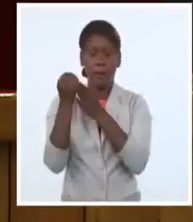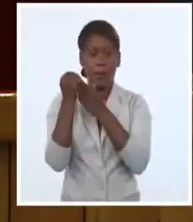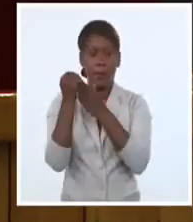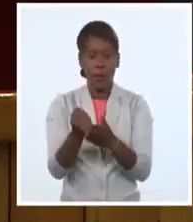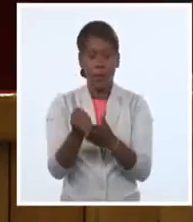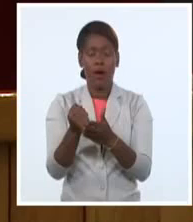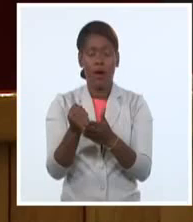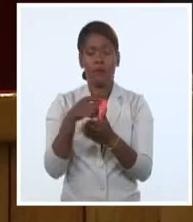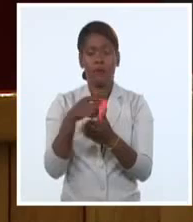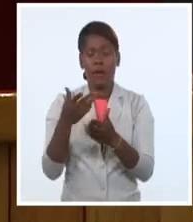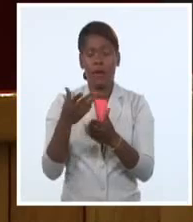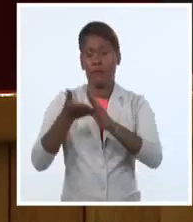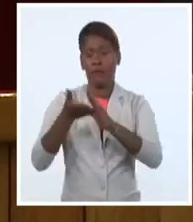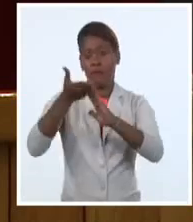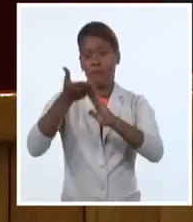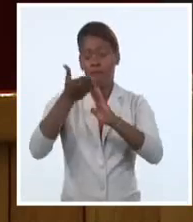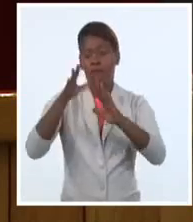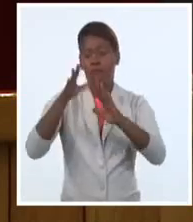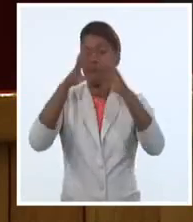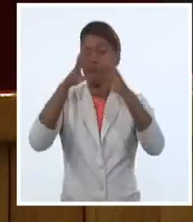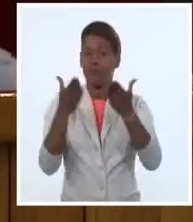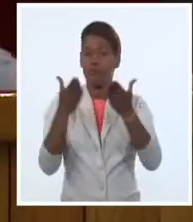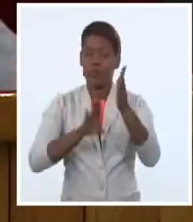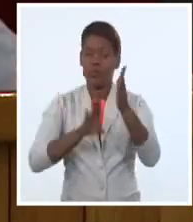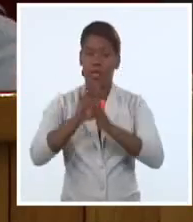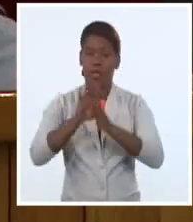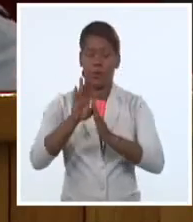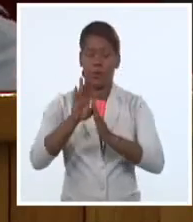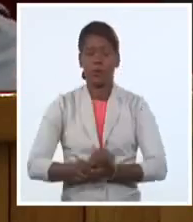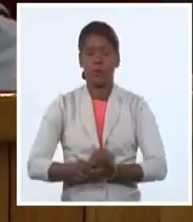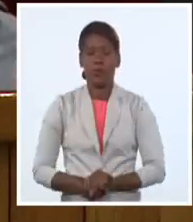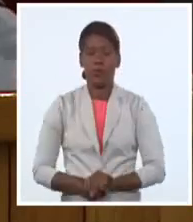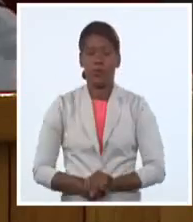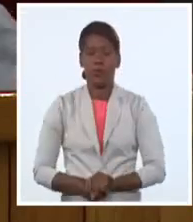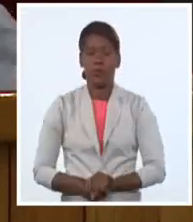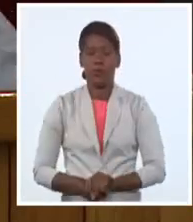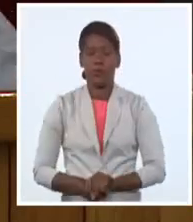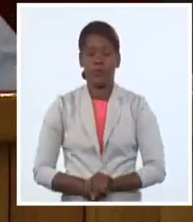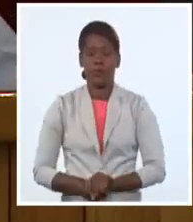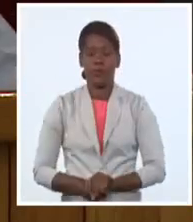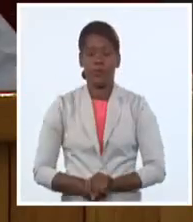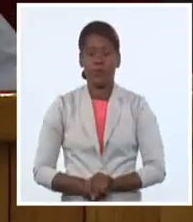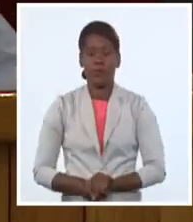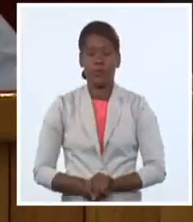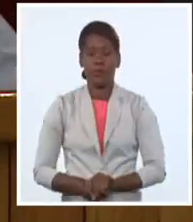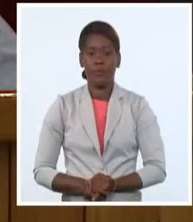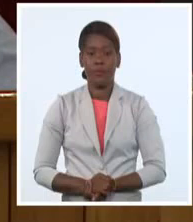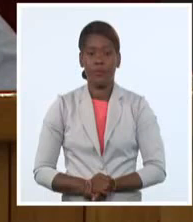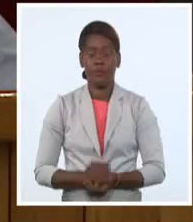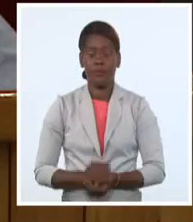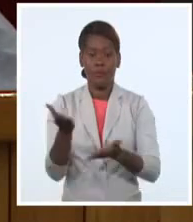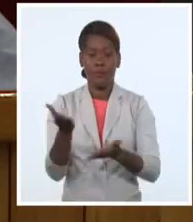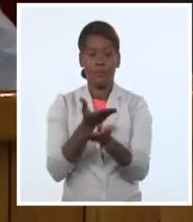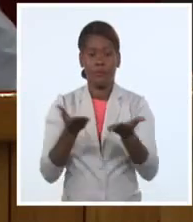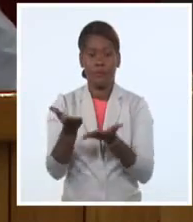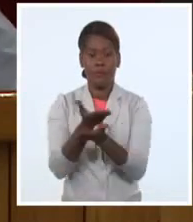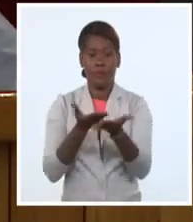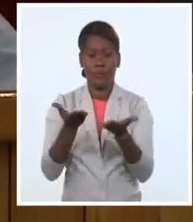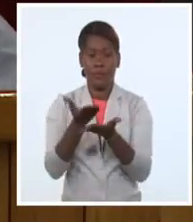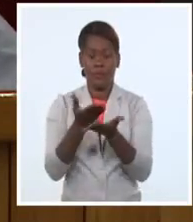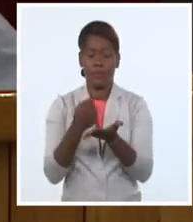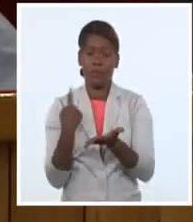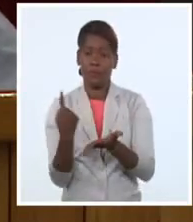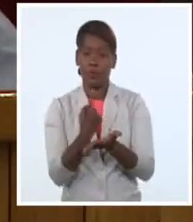social. Participación, es ahí la esencia y salvaguarda de nuestro socialismo. Lo